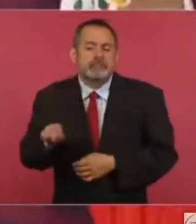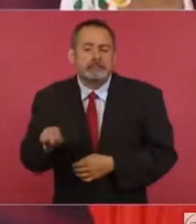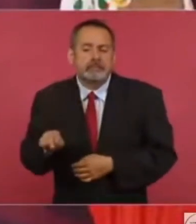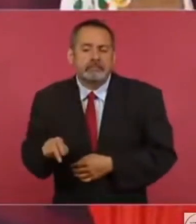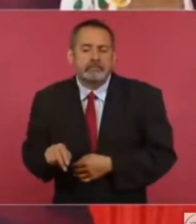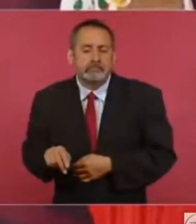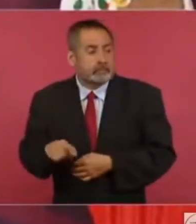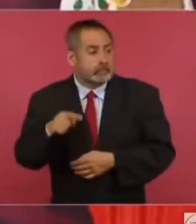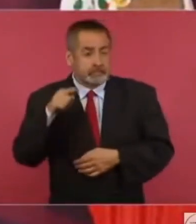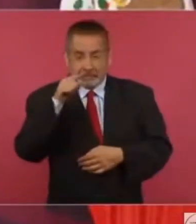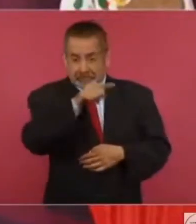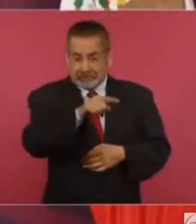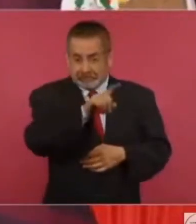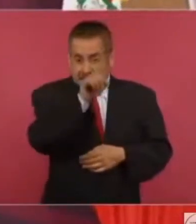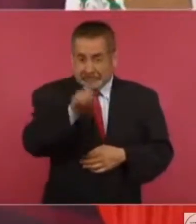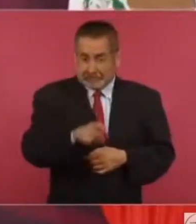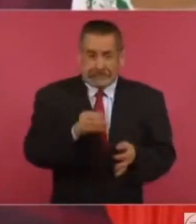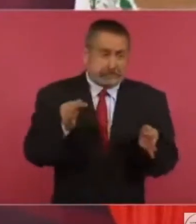mientras la mayoría de la gente